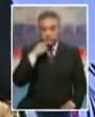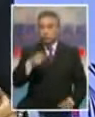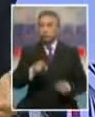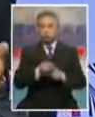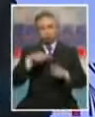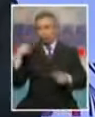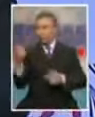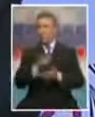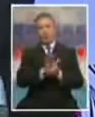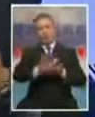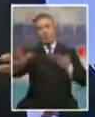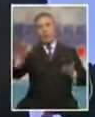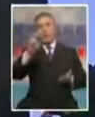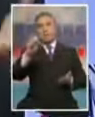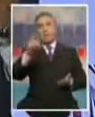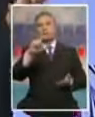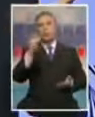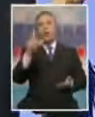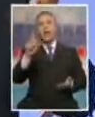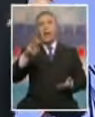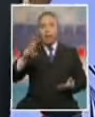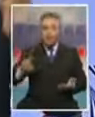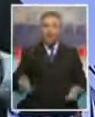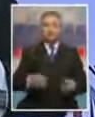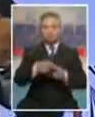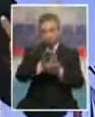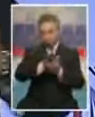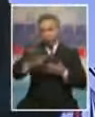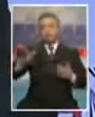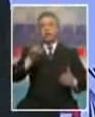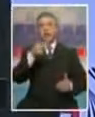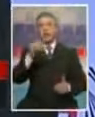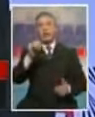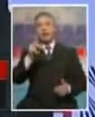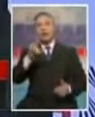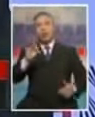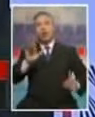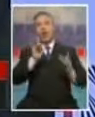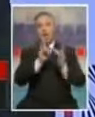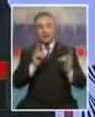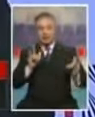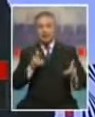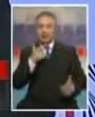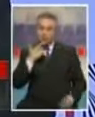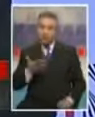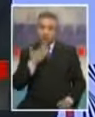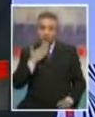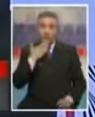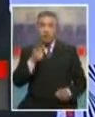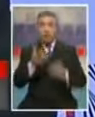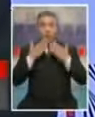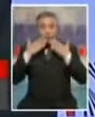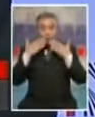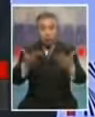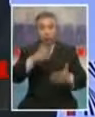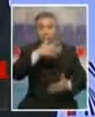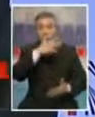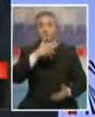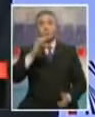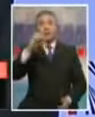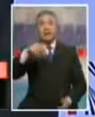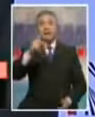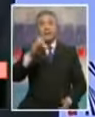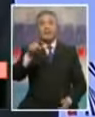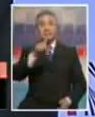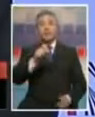Ama, el rechazo a Hidroaicén, creo que nos convoca, salvo que digan lo contrario. Supongo que hay gran acuerdo. Y también regalar el agua a Endesa a través de un código de